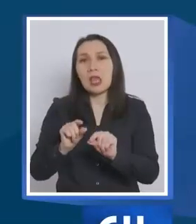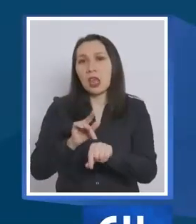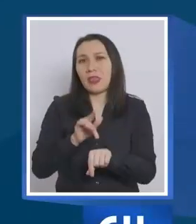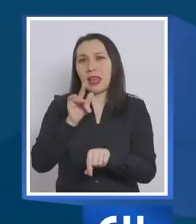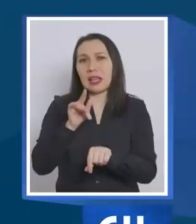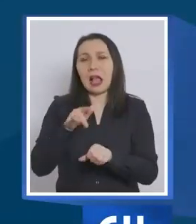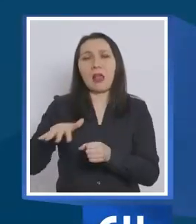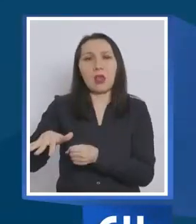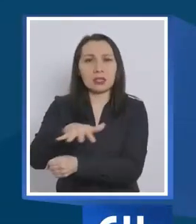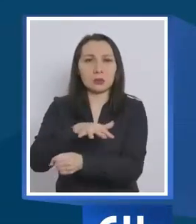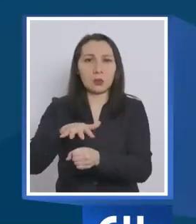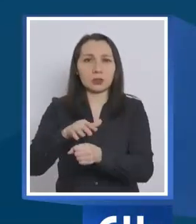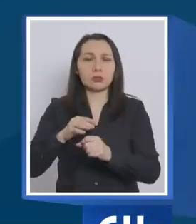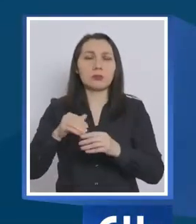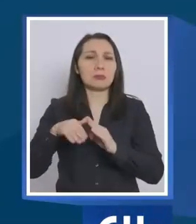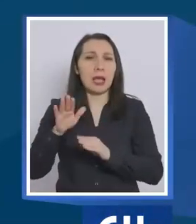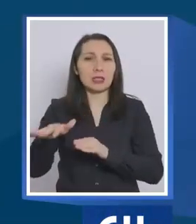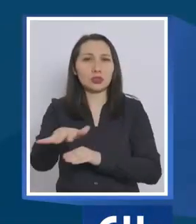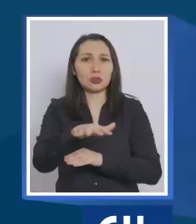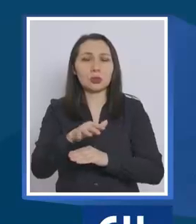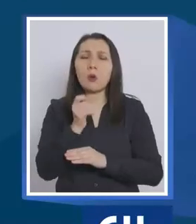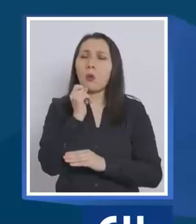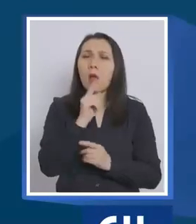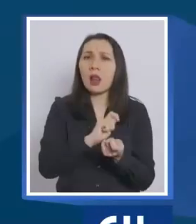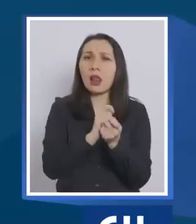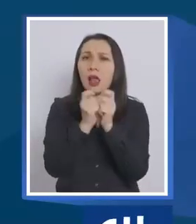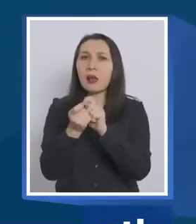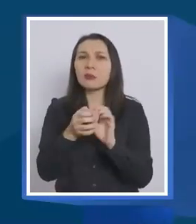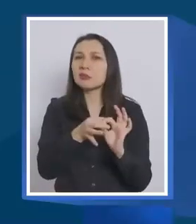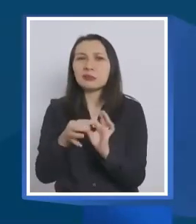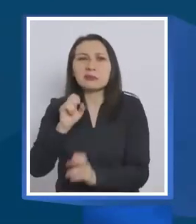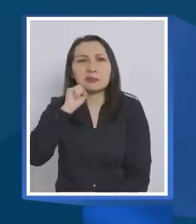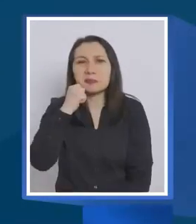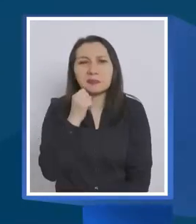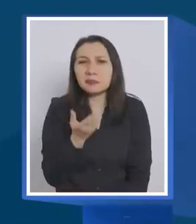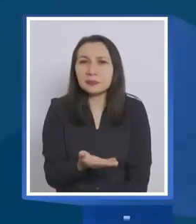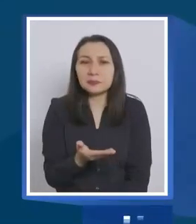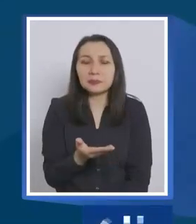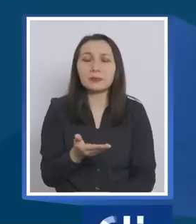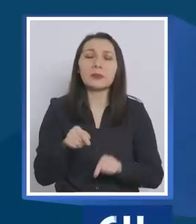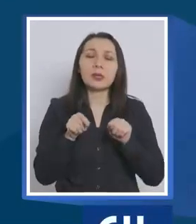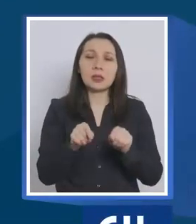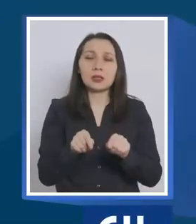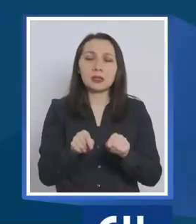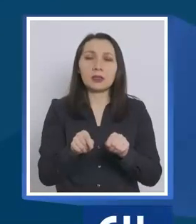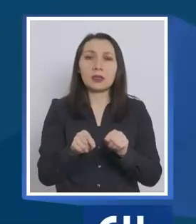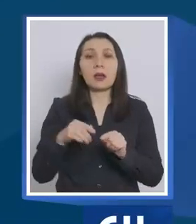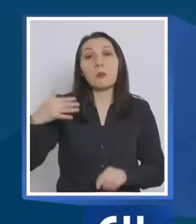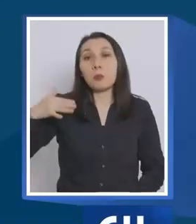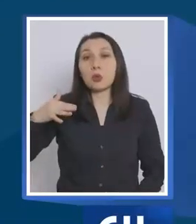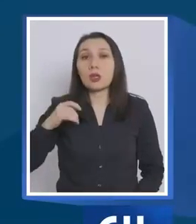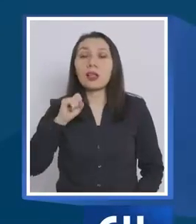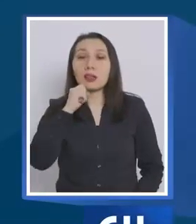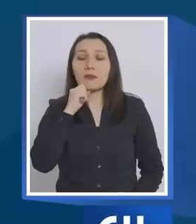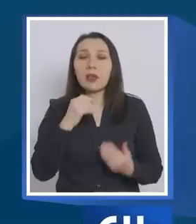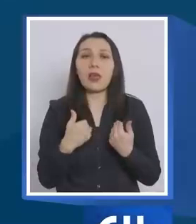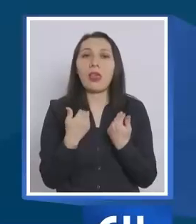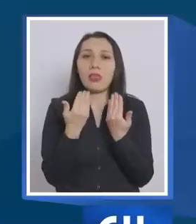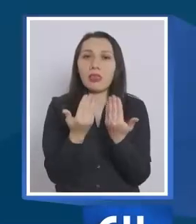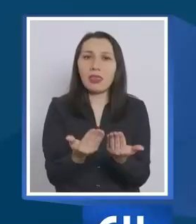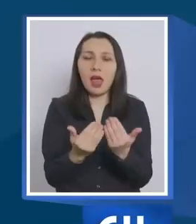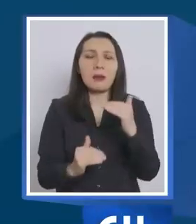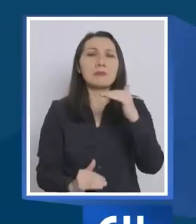a la contingencia. ¿Y esto en qué se traduce? Se traduce en lo relevante que es darle